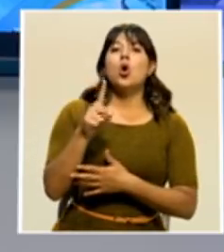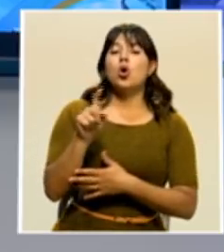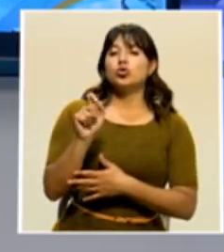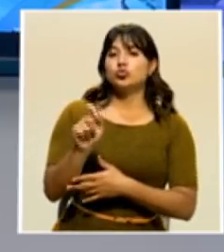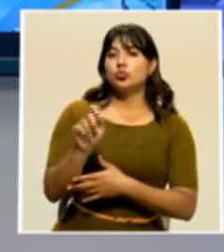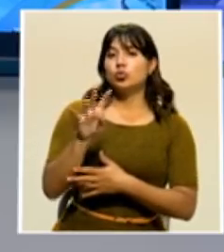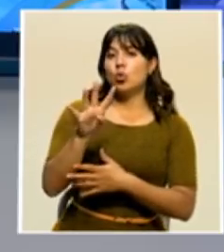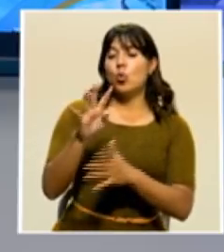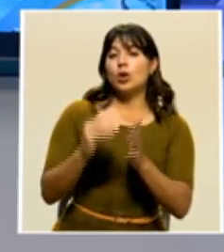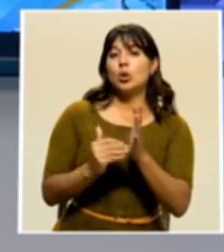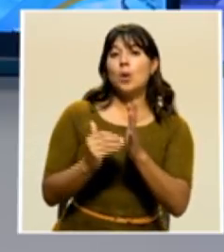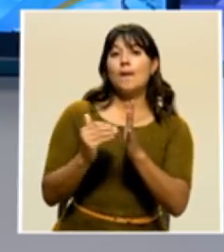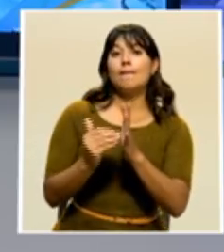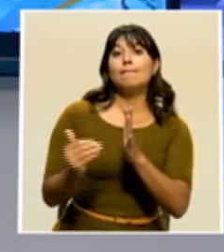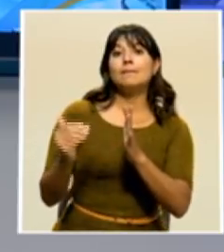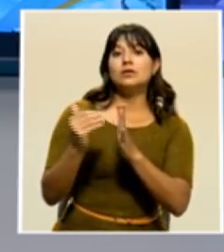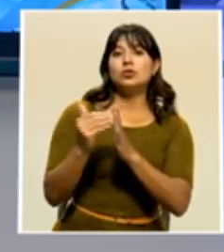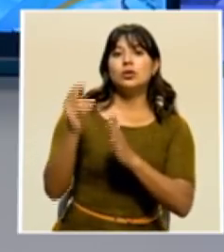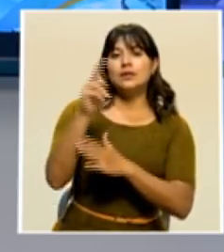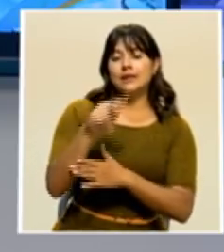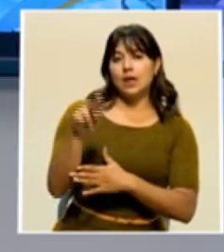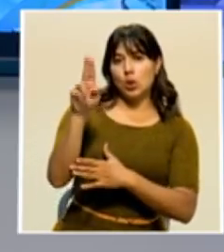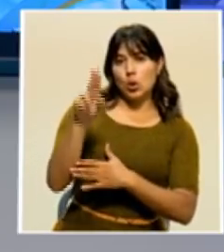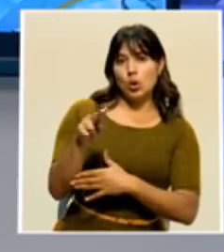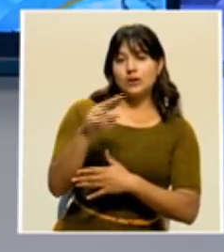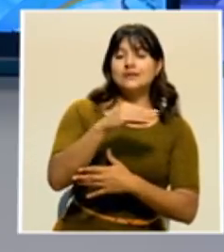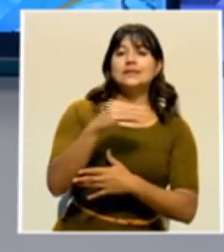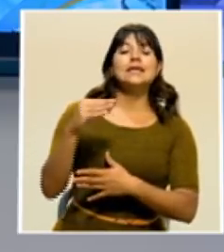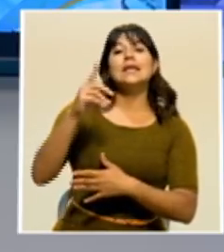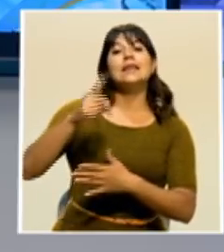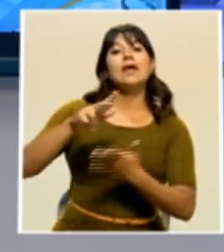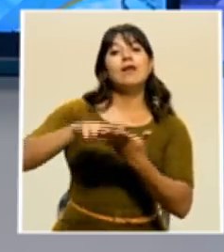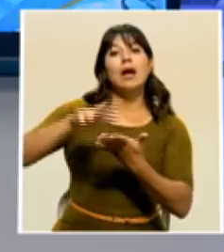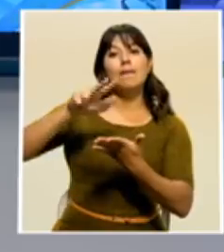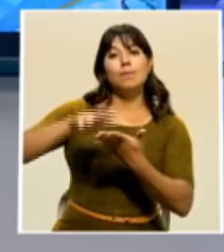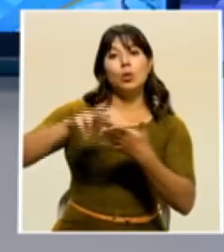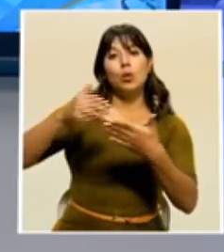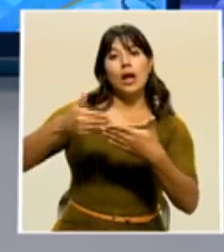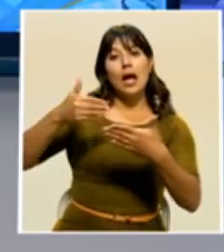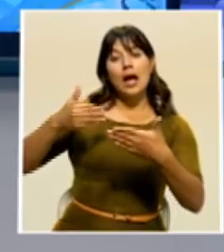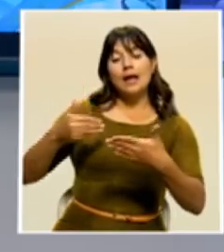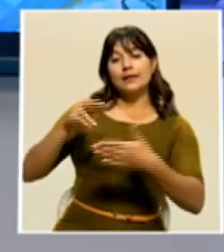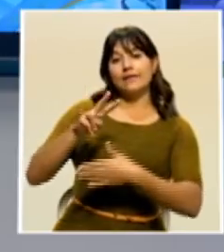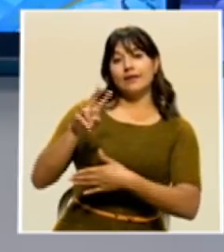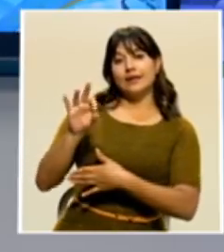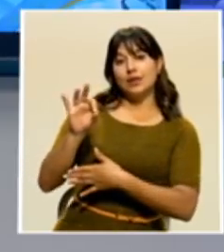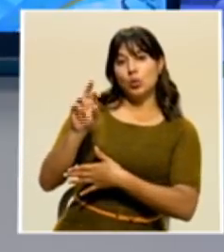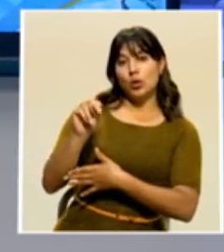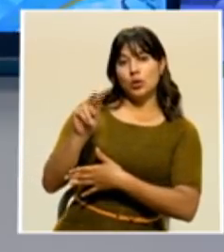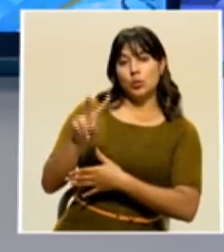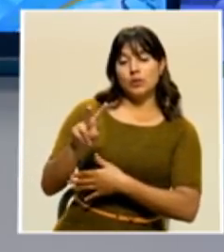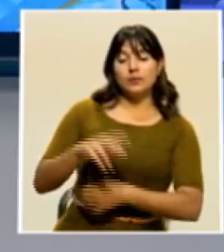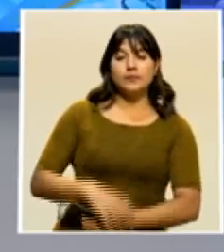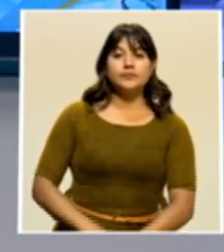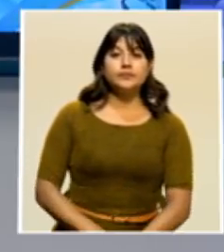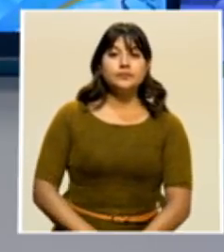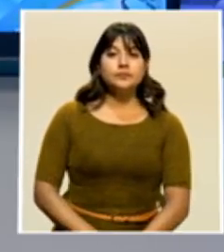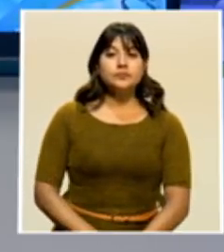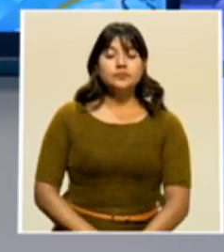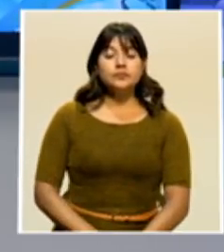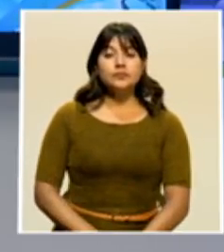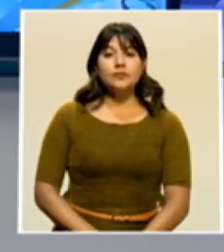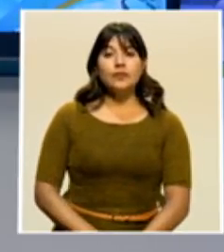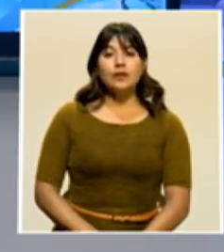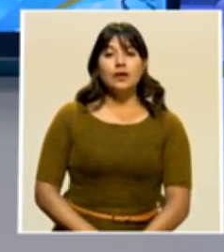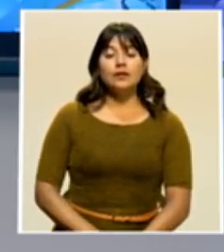11.4 billones de colones y debe aprobarse antes del 29 de noviembre.